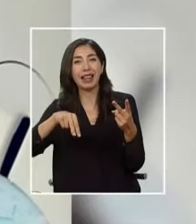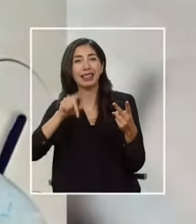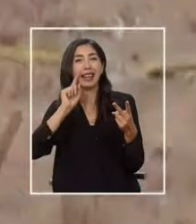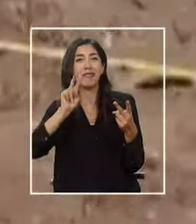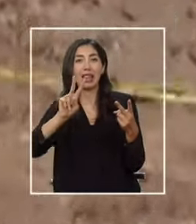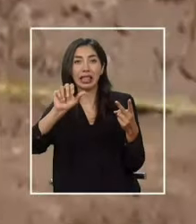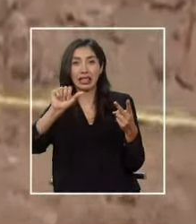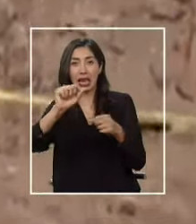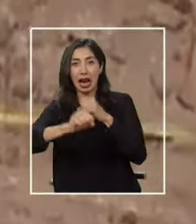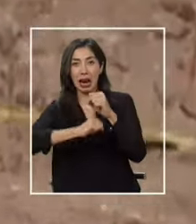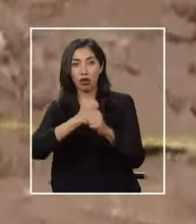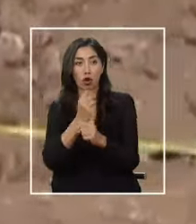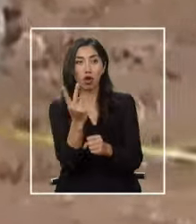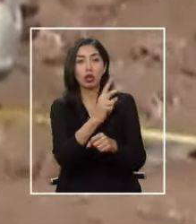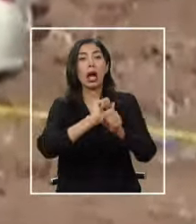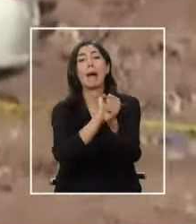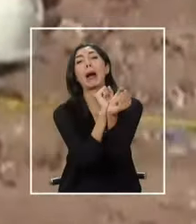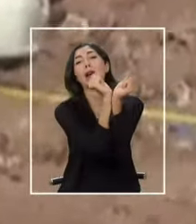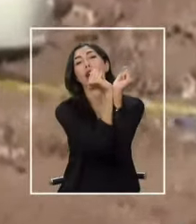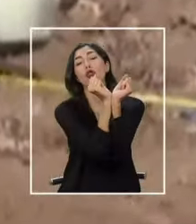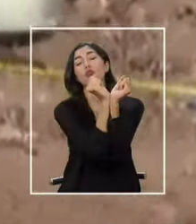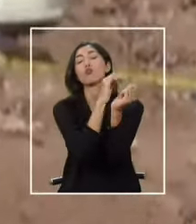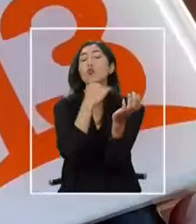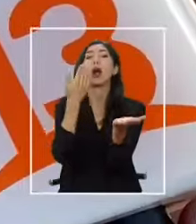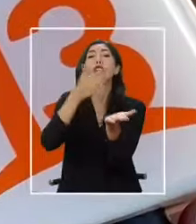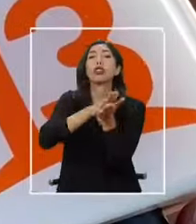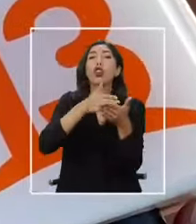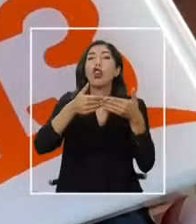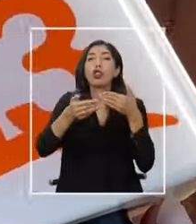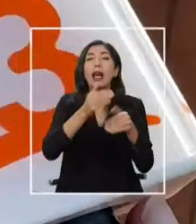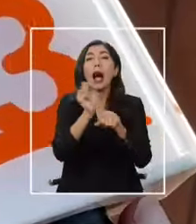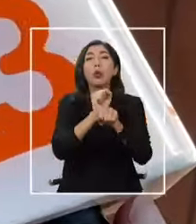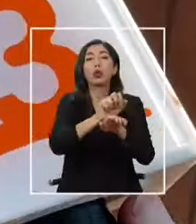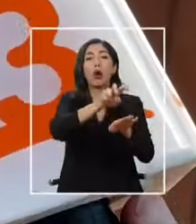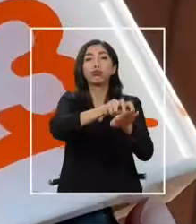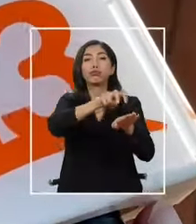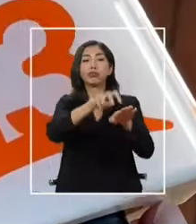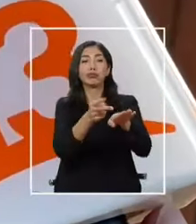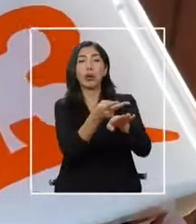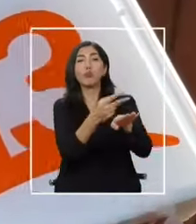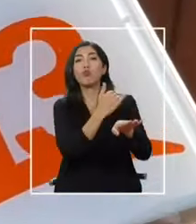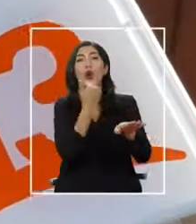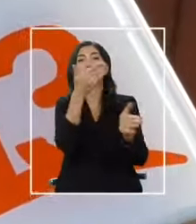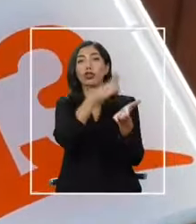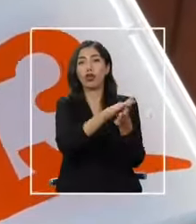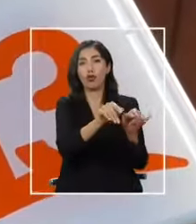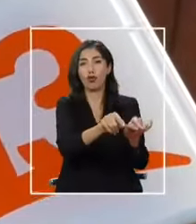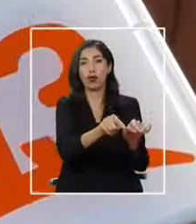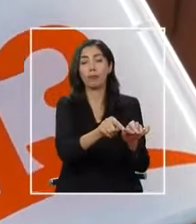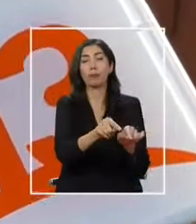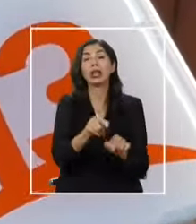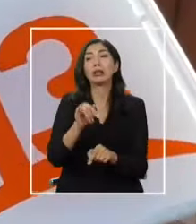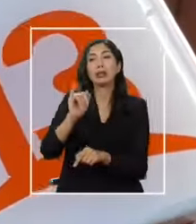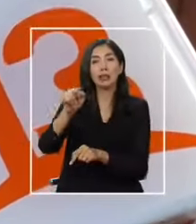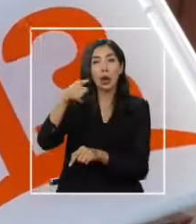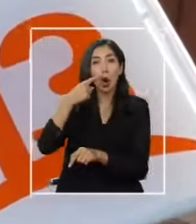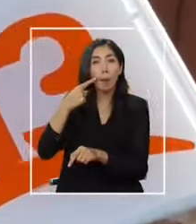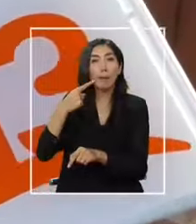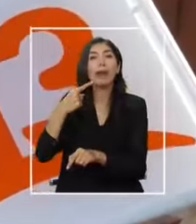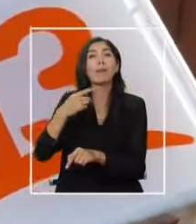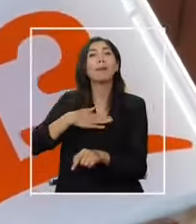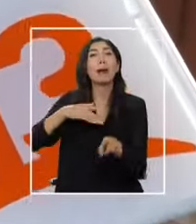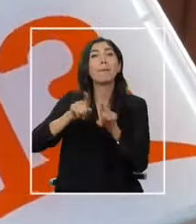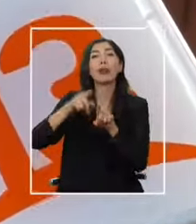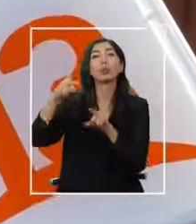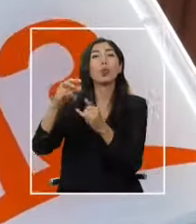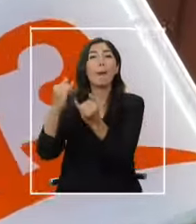fueron encontrados amarrados y sin vida, sentados en su interior. Sabemos que es un amigo de mi hermano, pero nosotros no lo conocemos mucho.